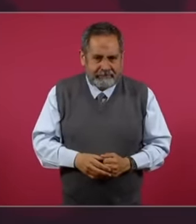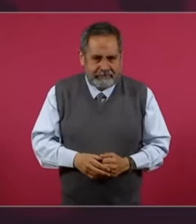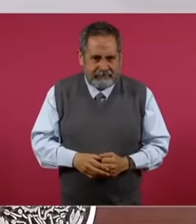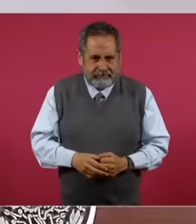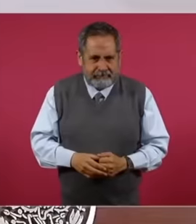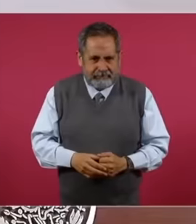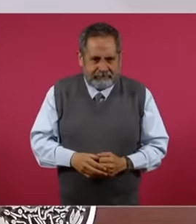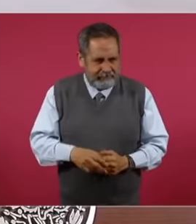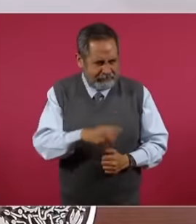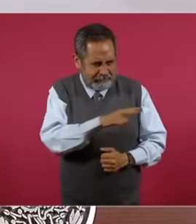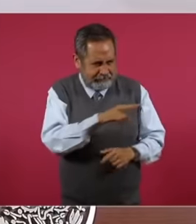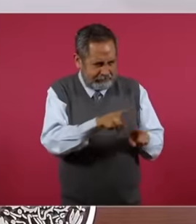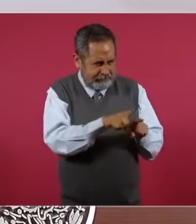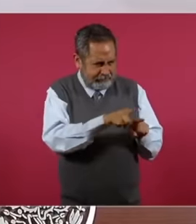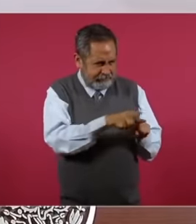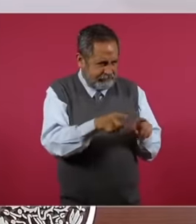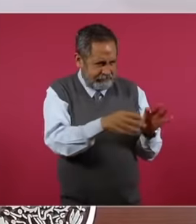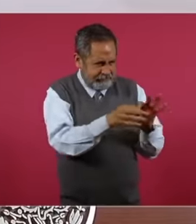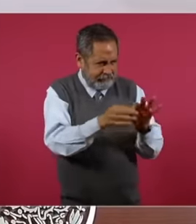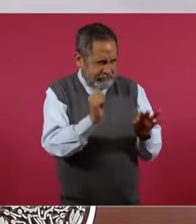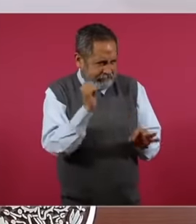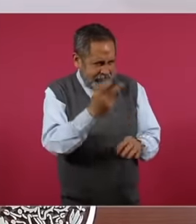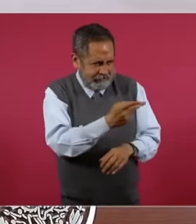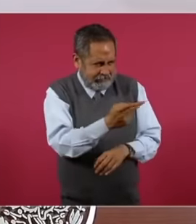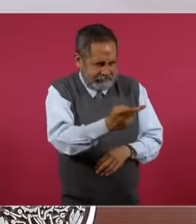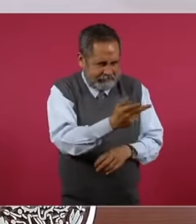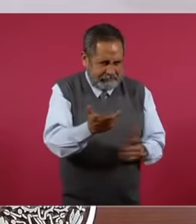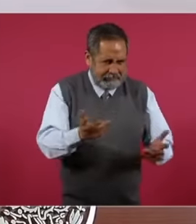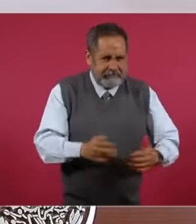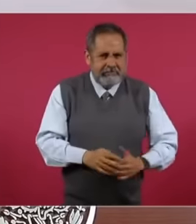¿Tienen al mismo tiempo